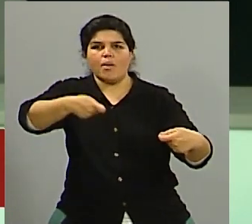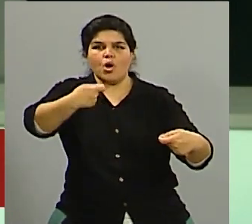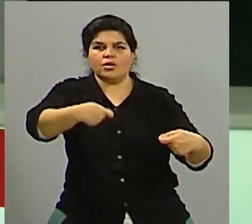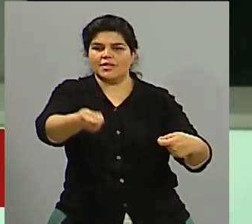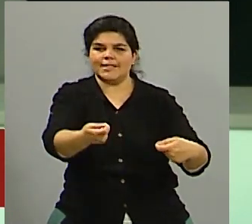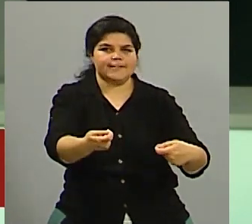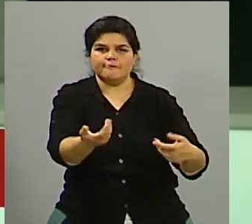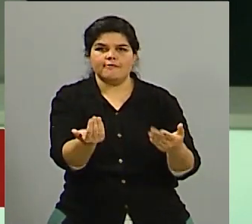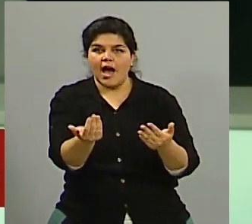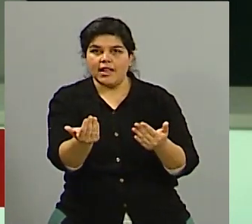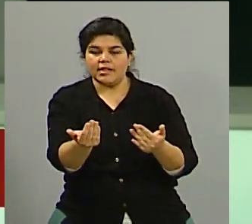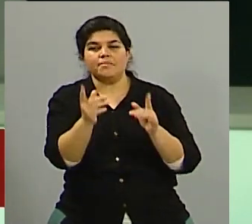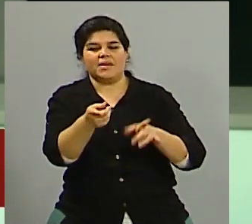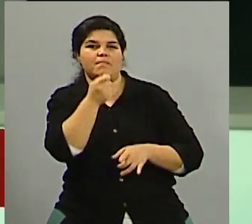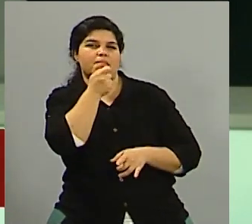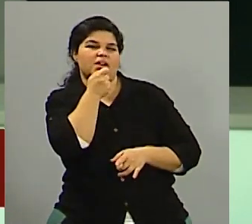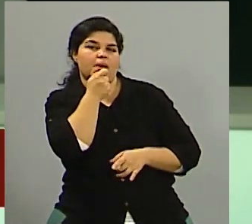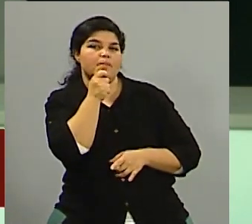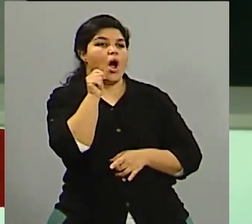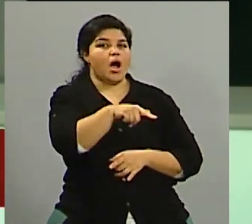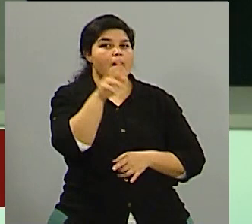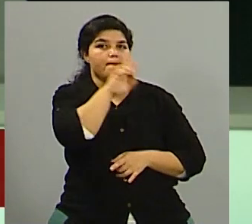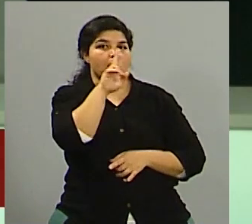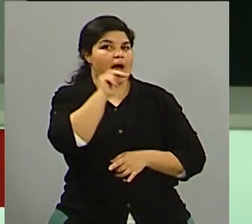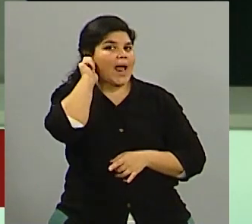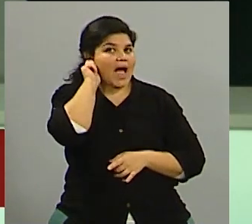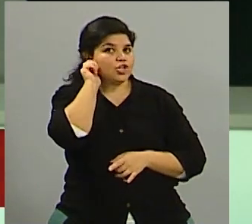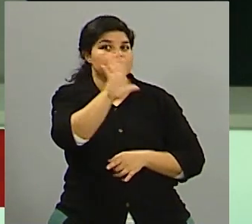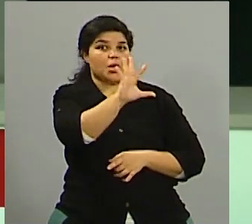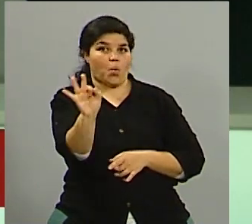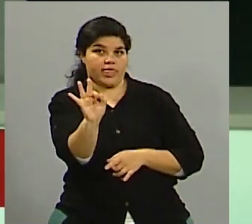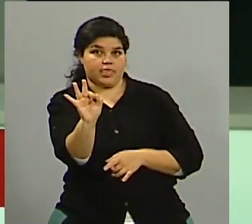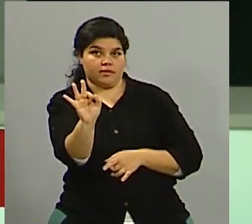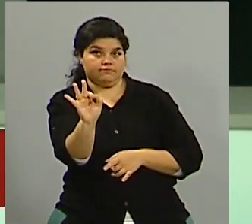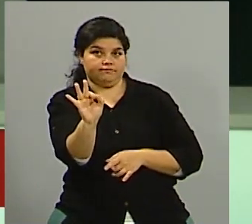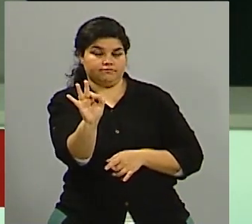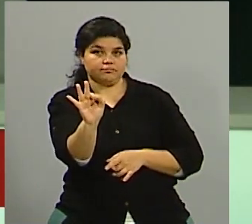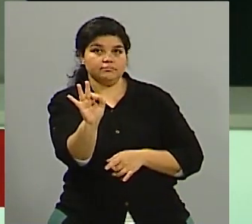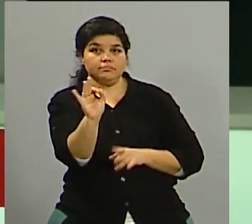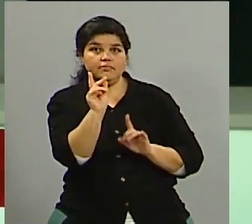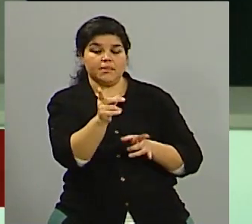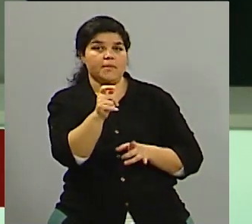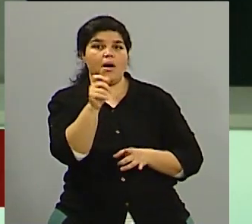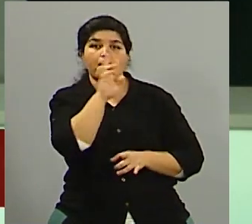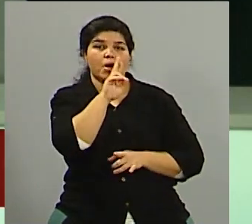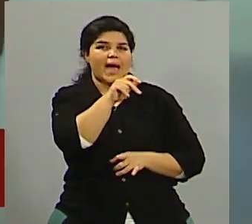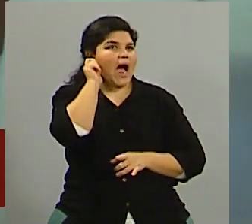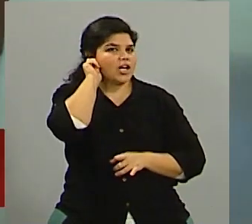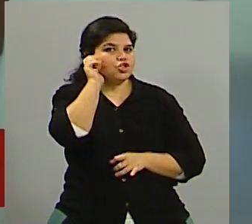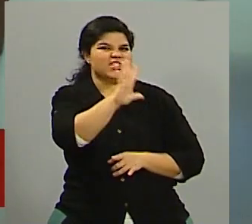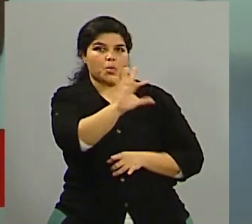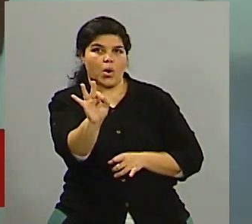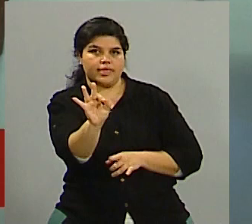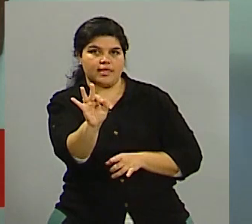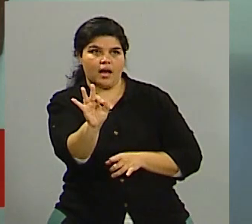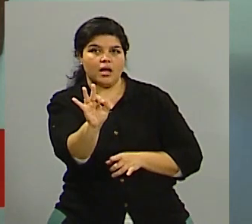tiene 50 años y tiene 10 años aportados. Por más que trabaje los 10 años restantes hasta alcanzar los 60 años de edad, va a llegar con 20. Claro, no va a tener los años. No